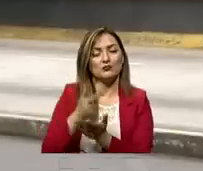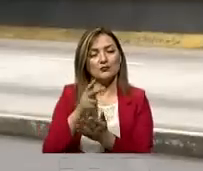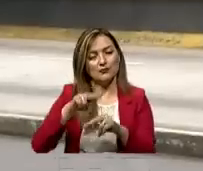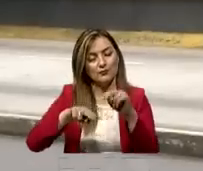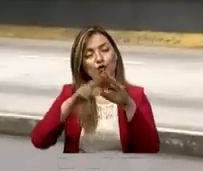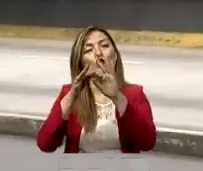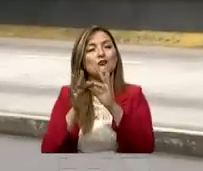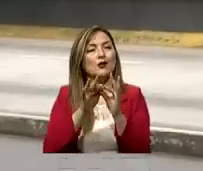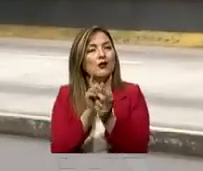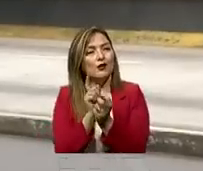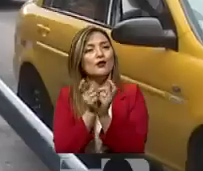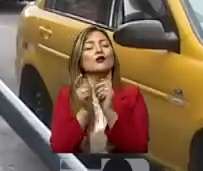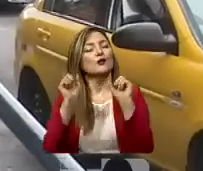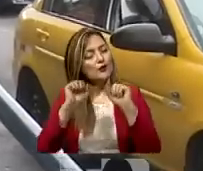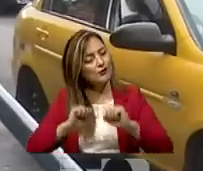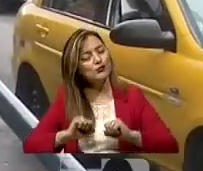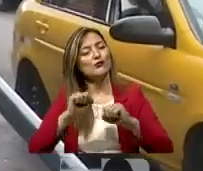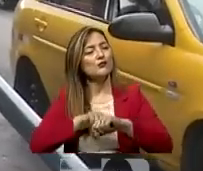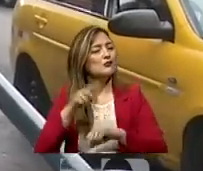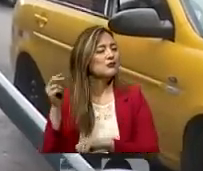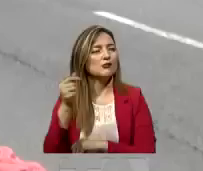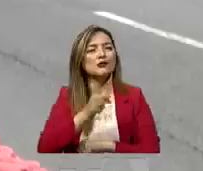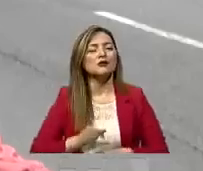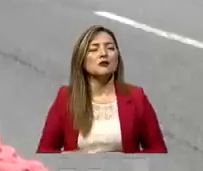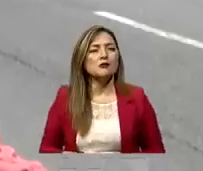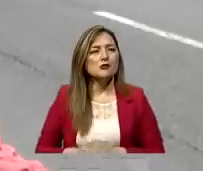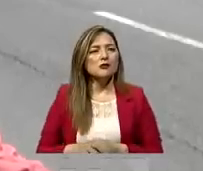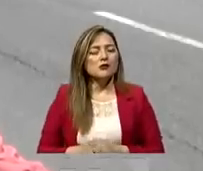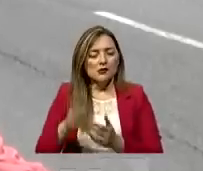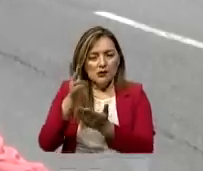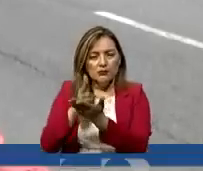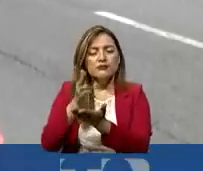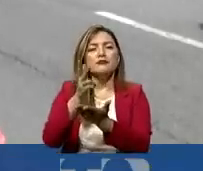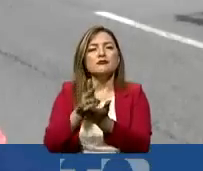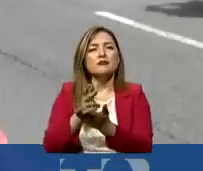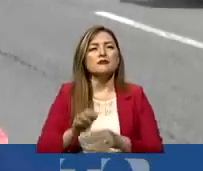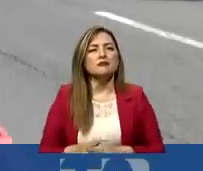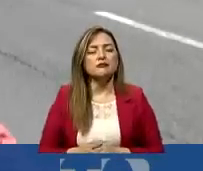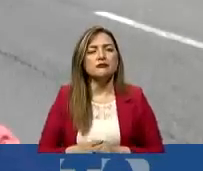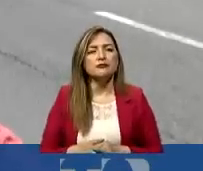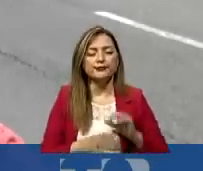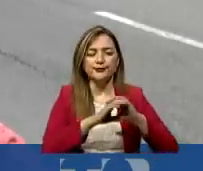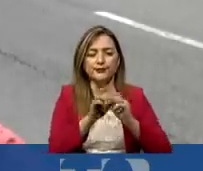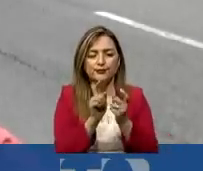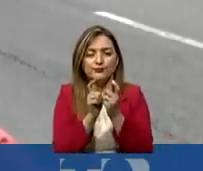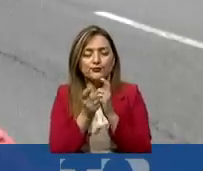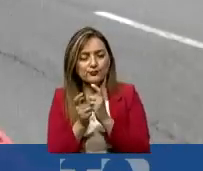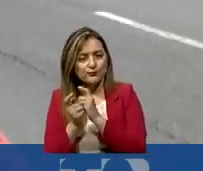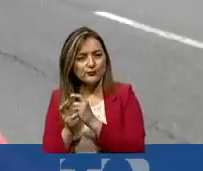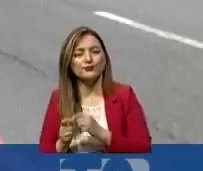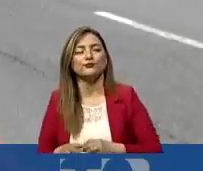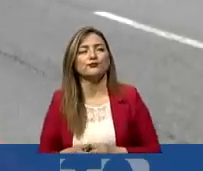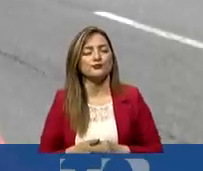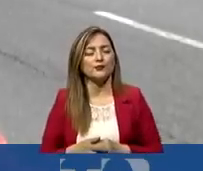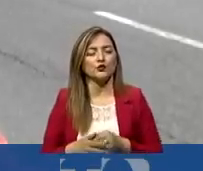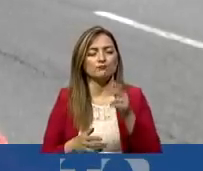paradas para que el cambio se pueda realizar en el menor tiempo posible. Las paradas tienen que ser adaptadas para estos buses, para el ascenso y